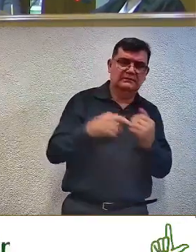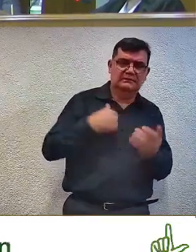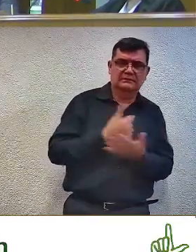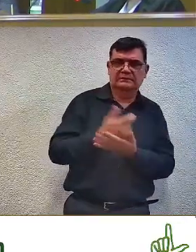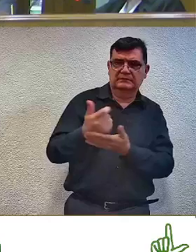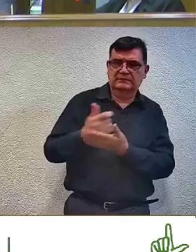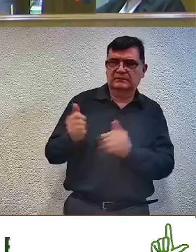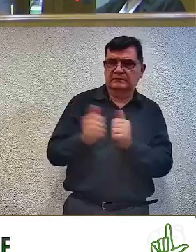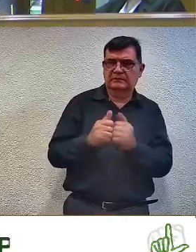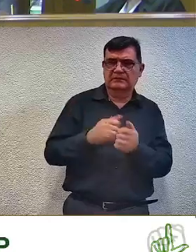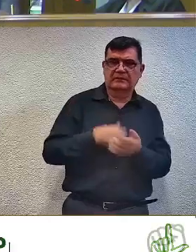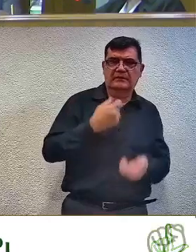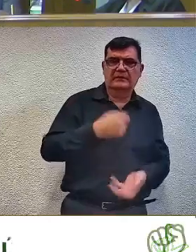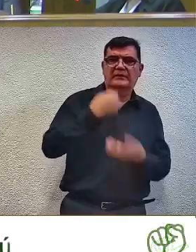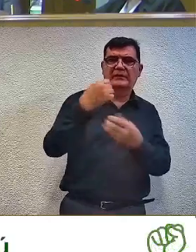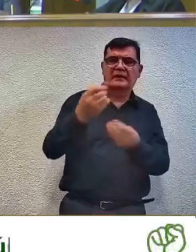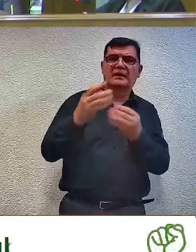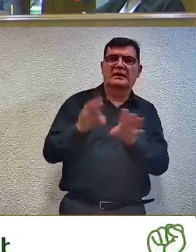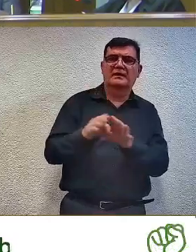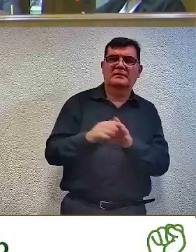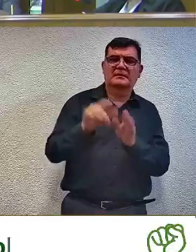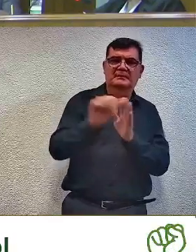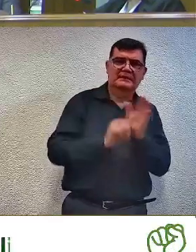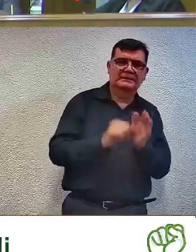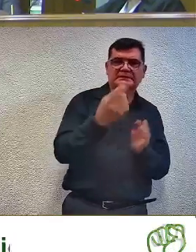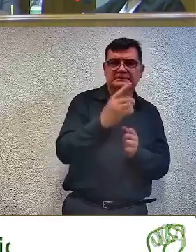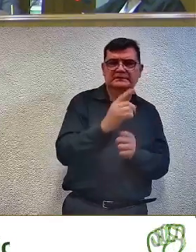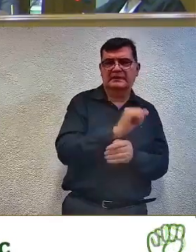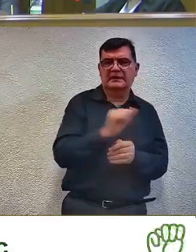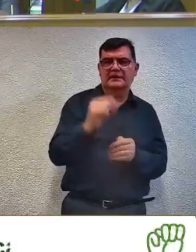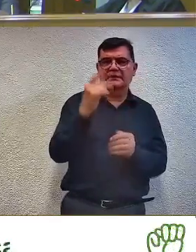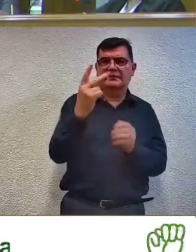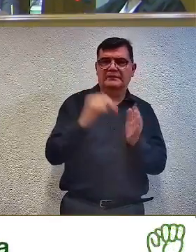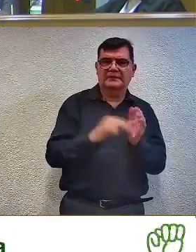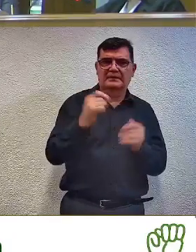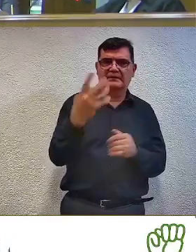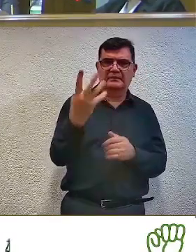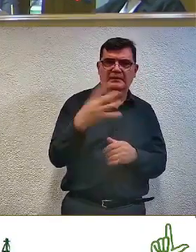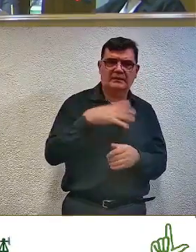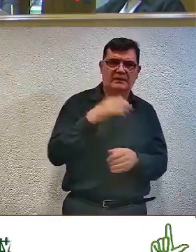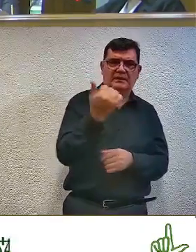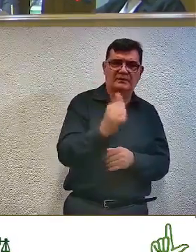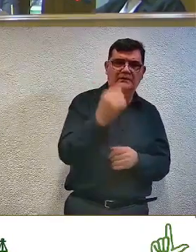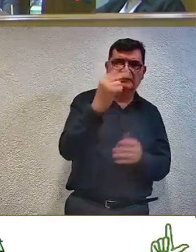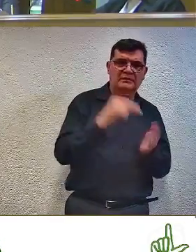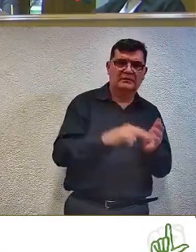omisión de entrega de prerrogativas por el mes de diciembre de 2024 y agosto de